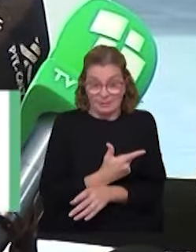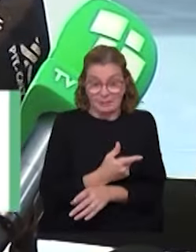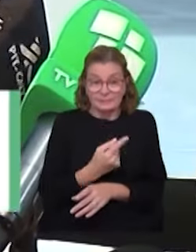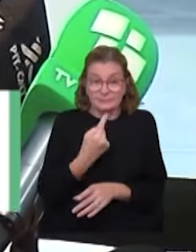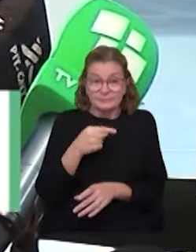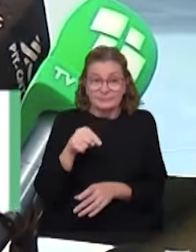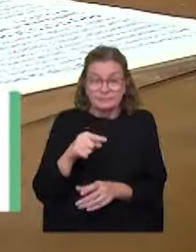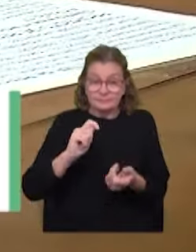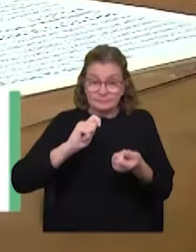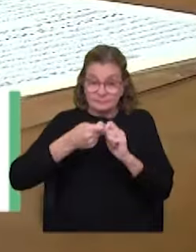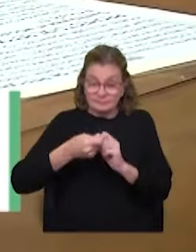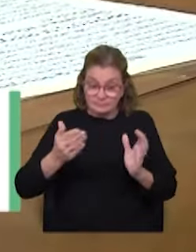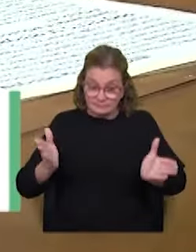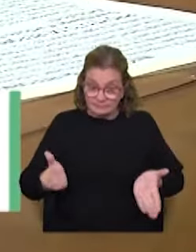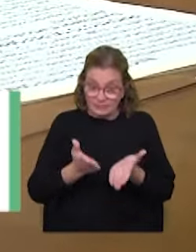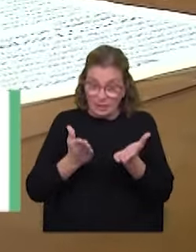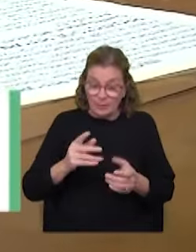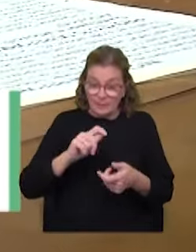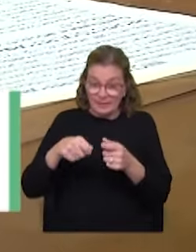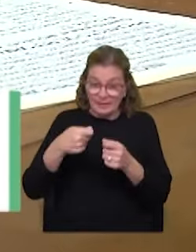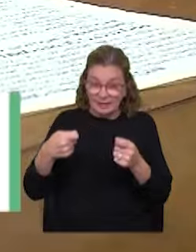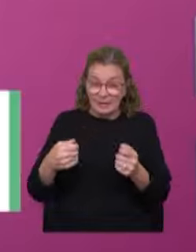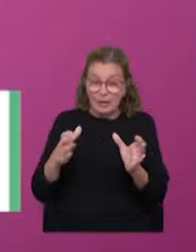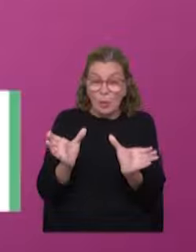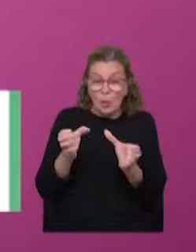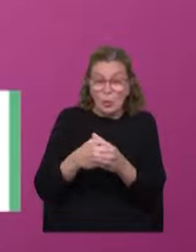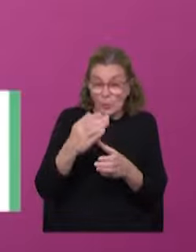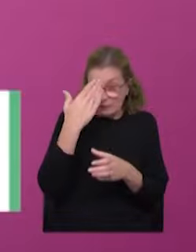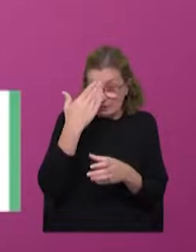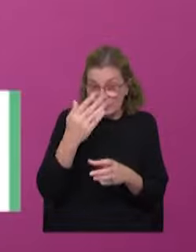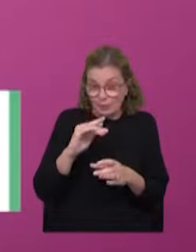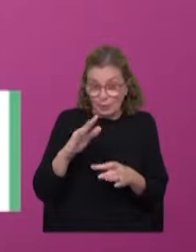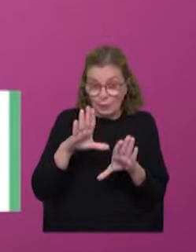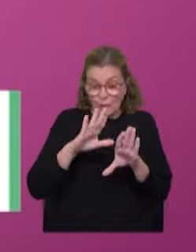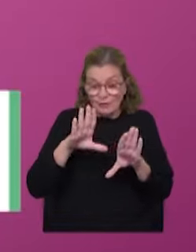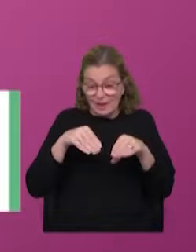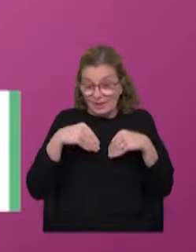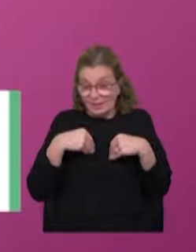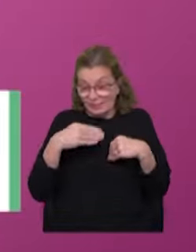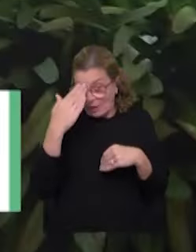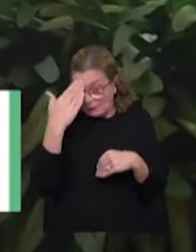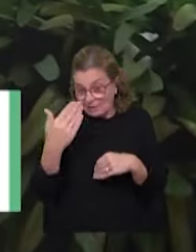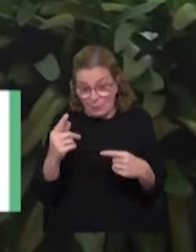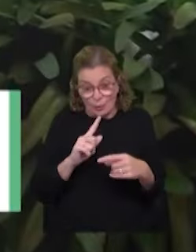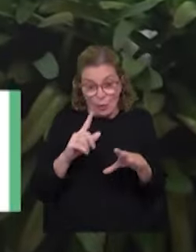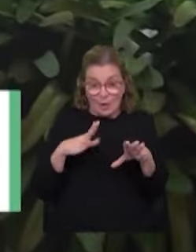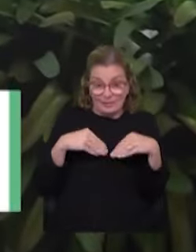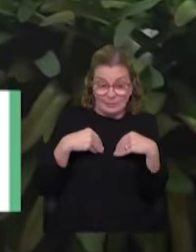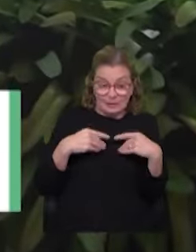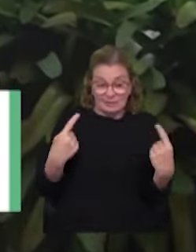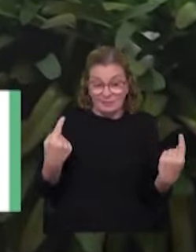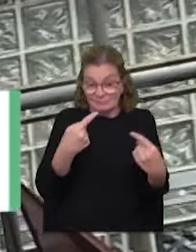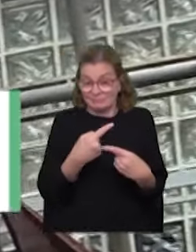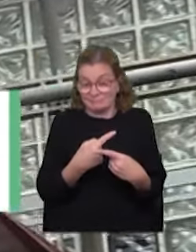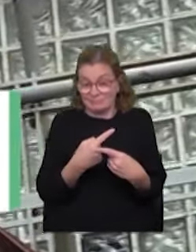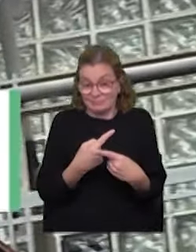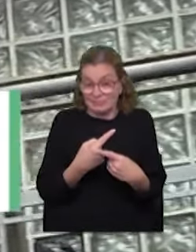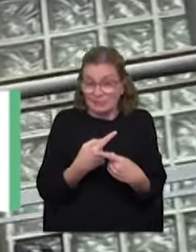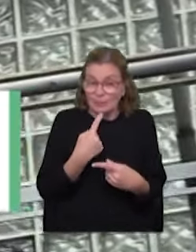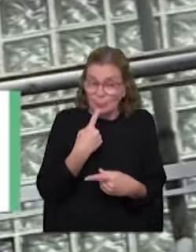esta Reforma impulsada por el Pit n por parte de frente amplio es a su vez rechazada por otra parte de frente amplio lo que marca a su vez las clares la